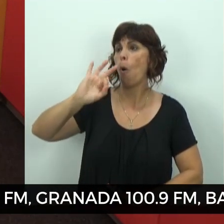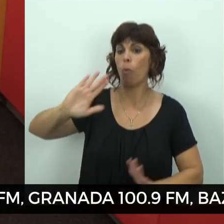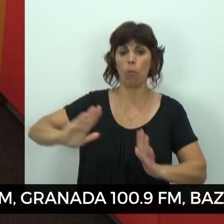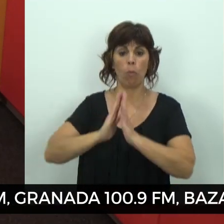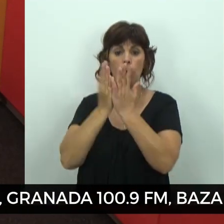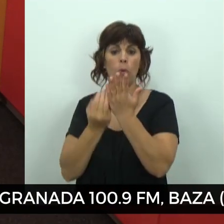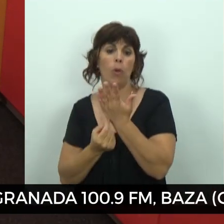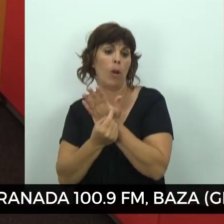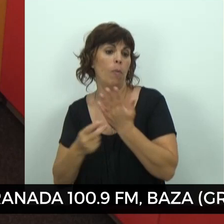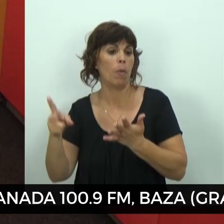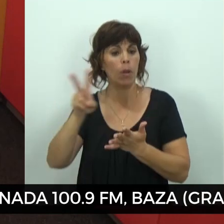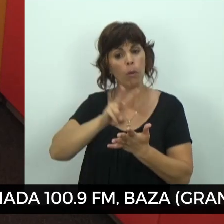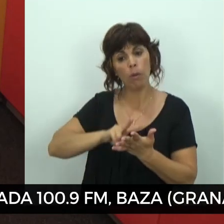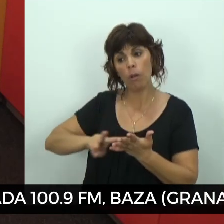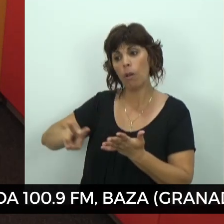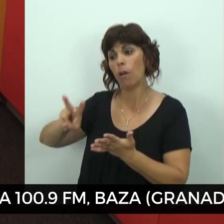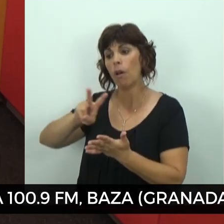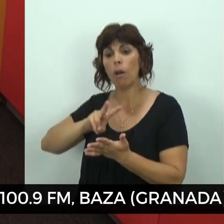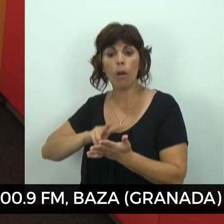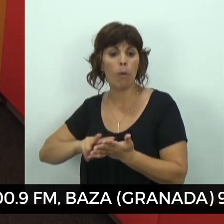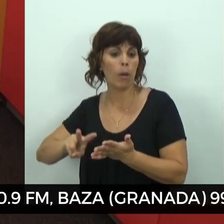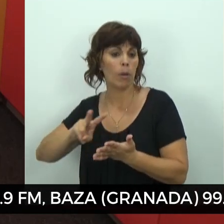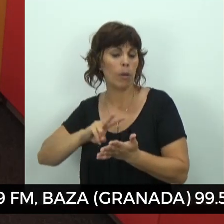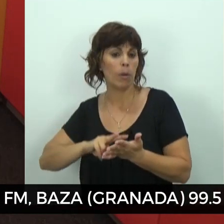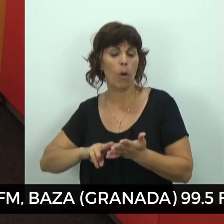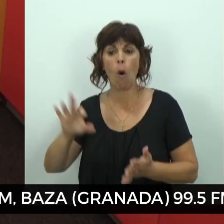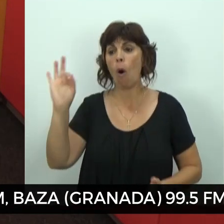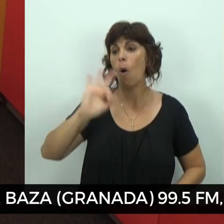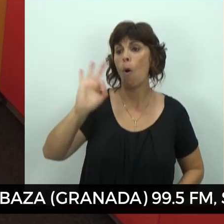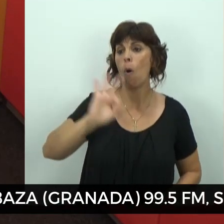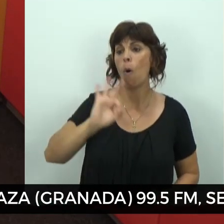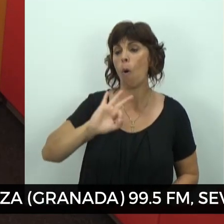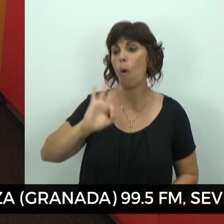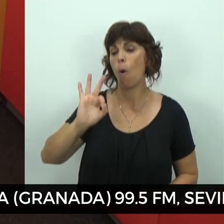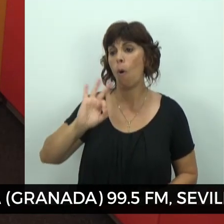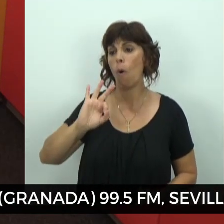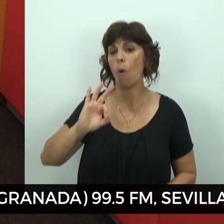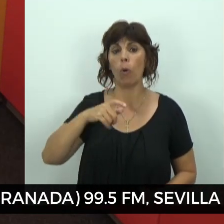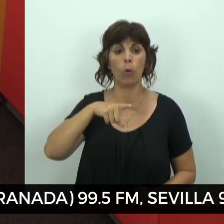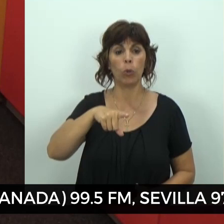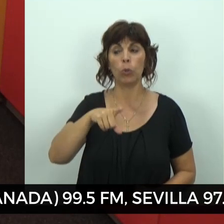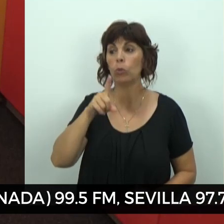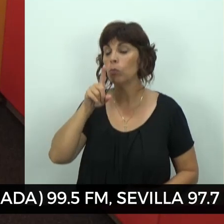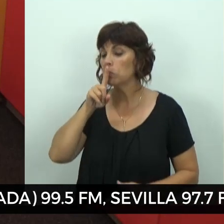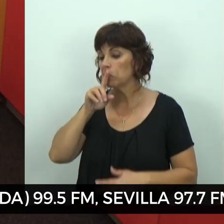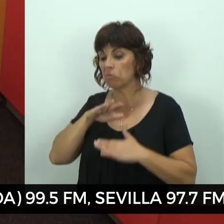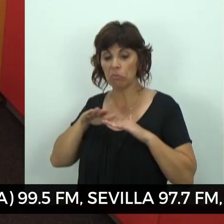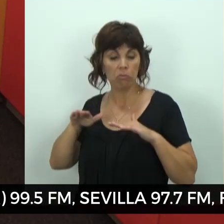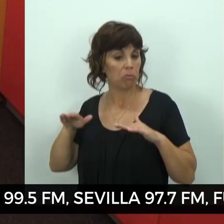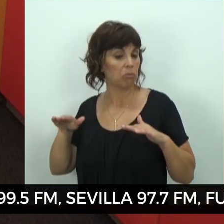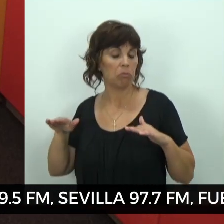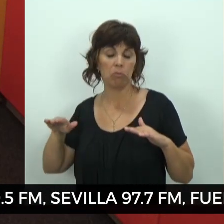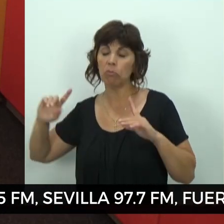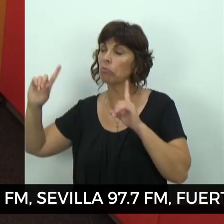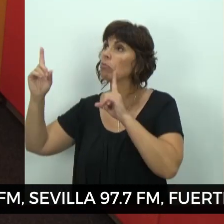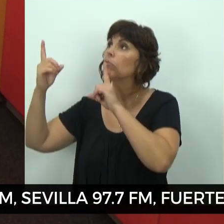Biblia. En ese tiempo habrá momentos donde estarás silencio, delante